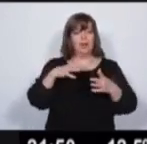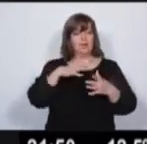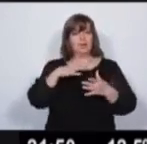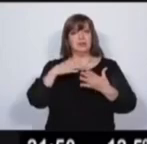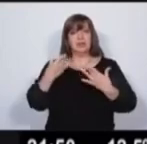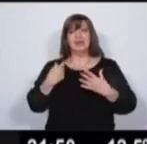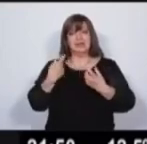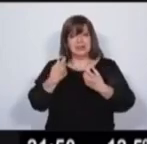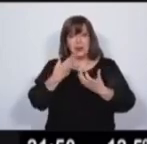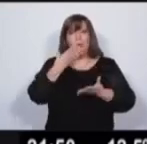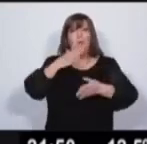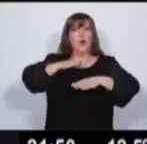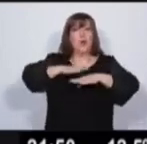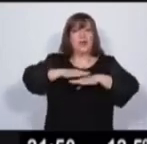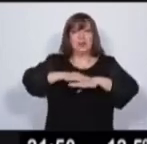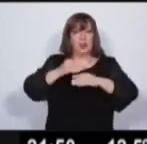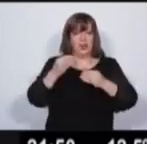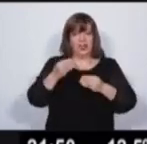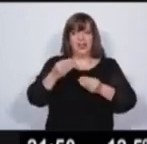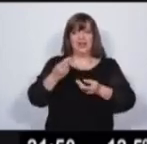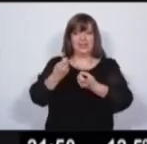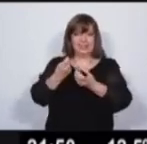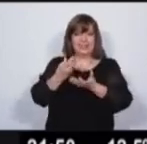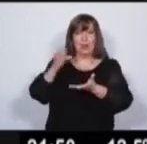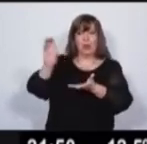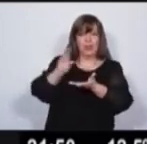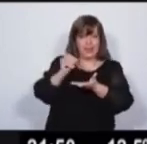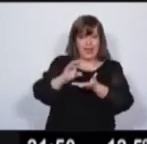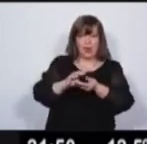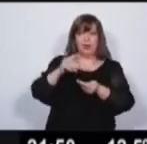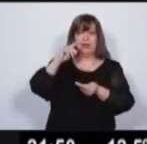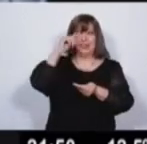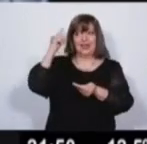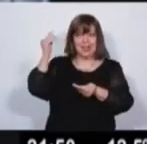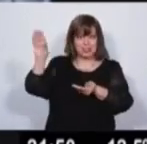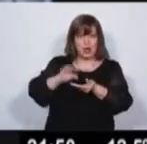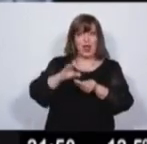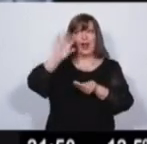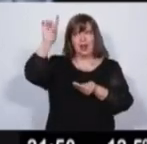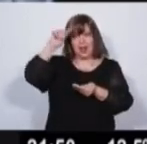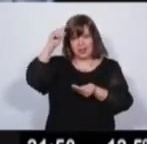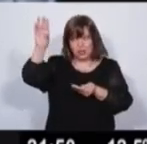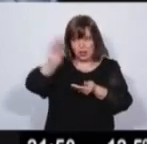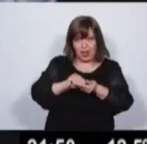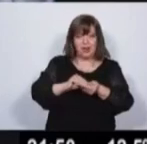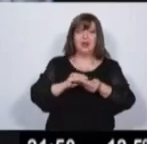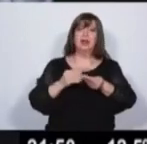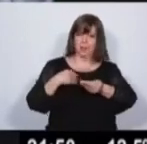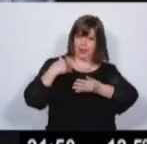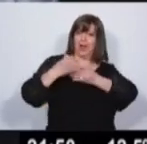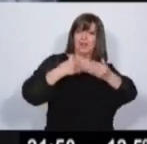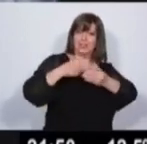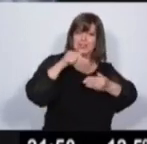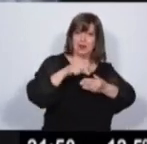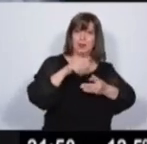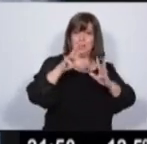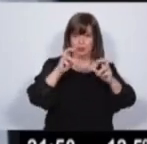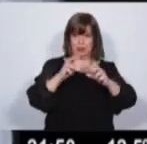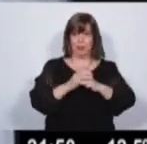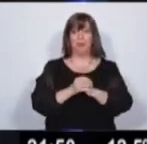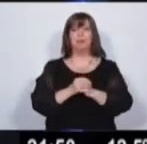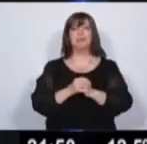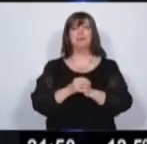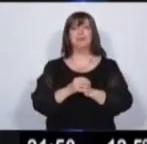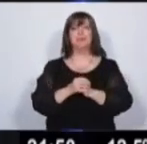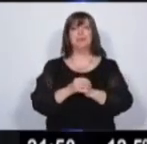conseguir el financiamiento nacional e internacional para avanzar con el trasvase Gracias candidato por respetar el tiempo le damos el lugar ahora a Mario